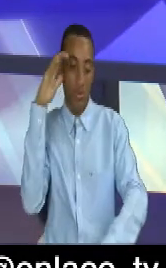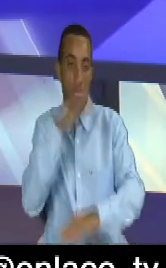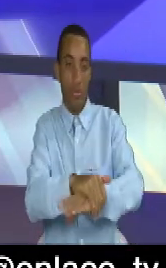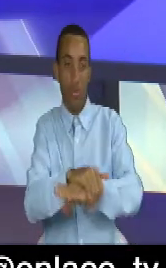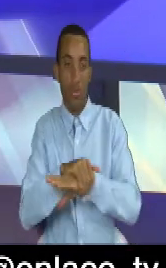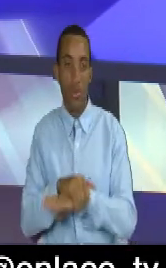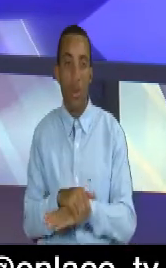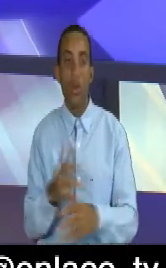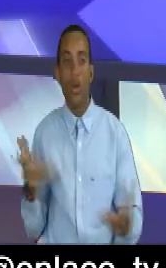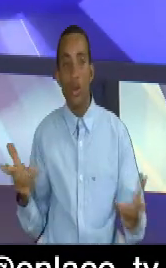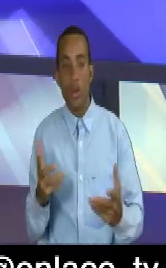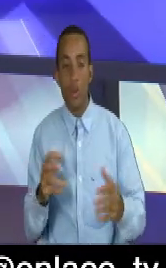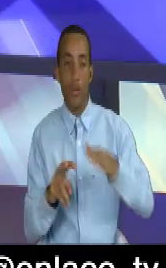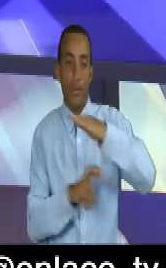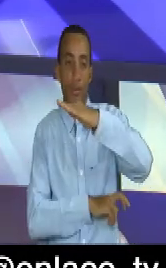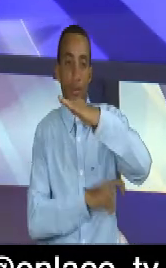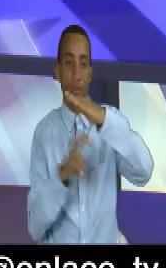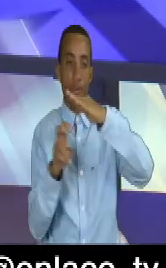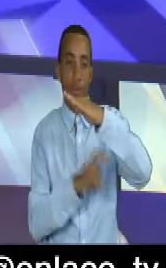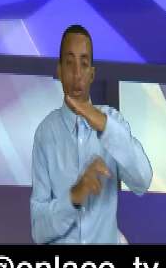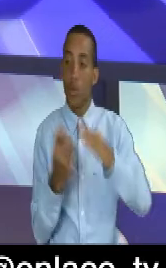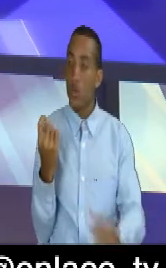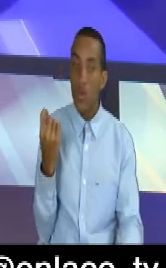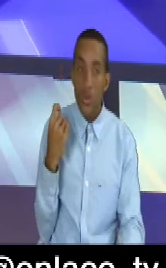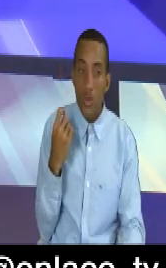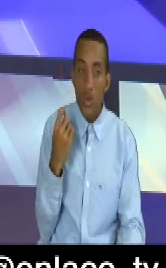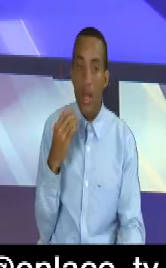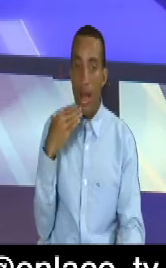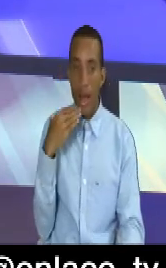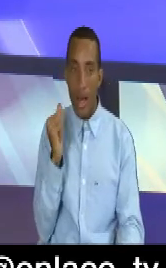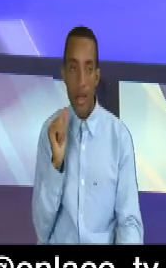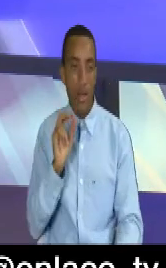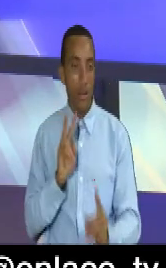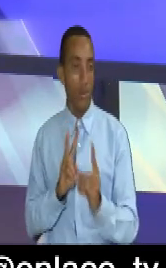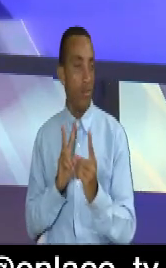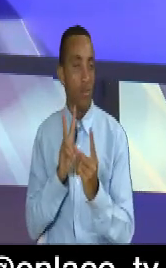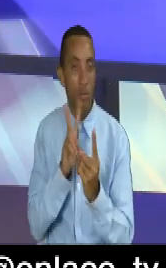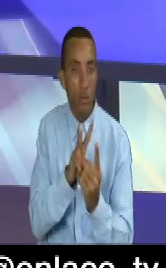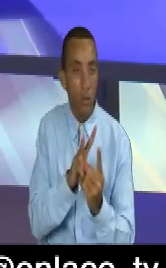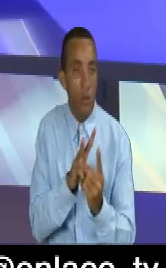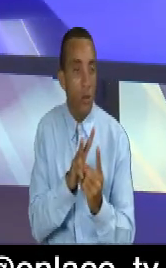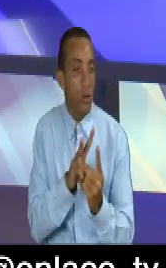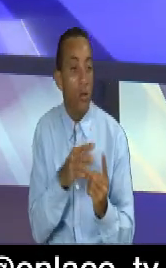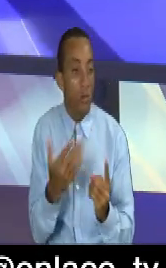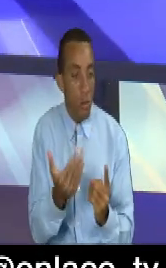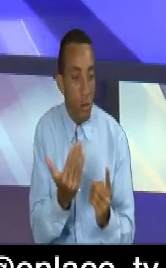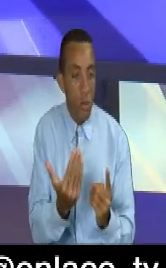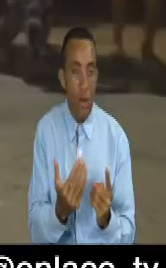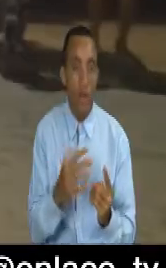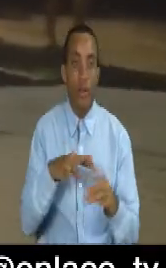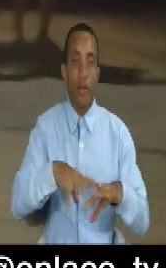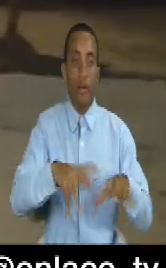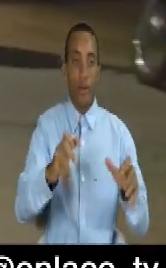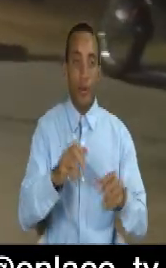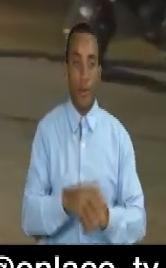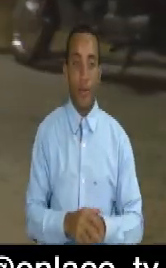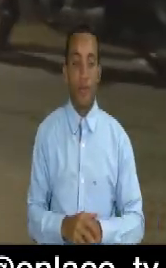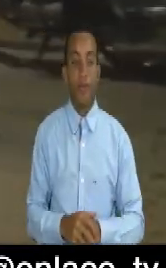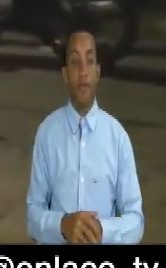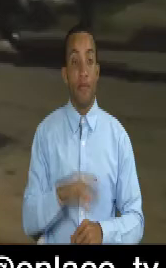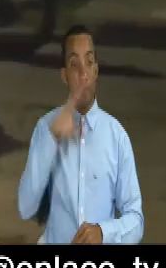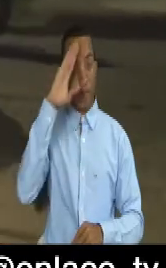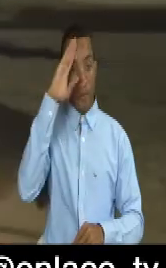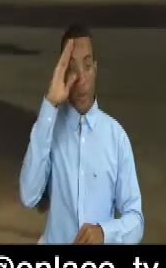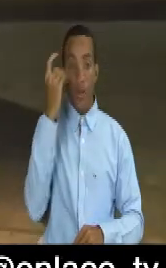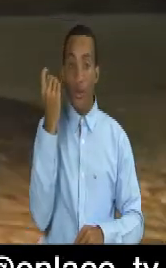antes habría robado a una mujer. El capturado iba con otro hombre, quien logró huir de las autoridades. Las autoridades lograron en las